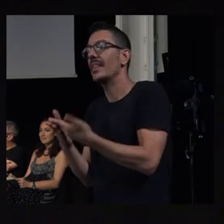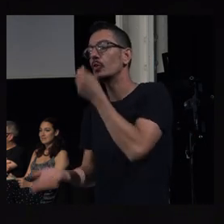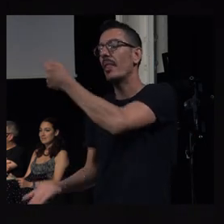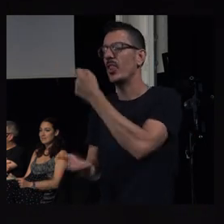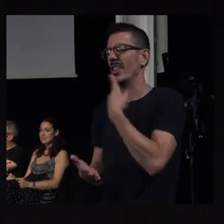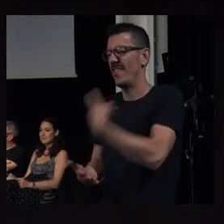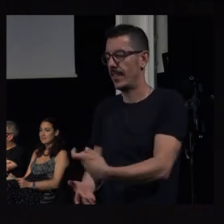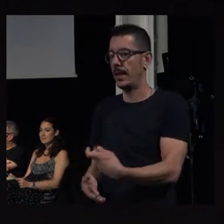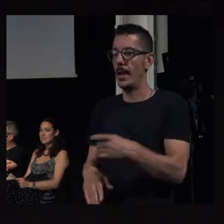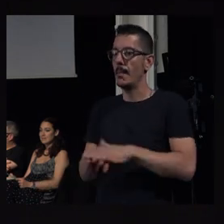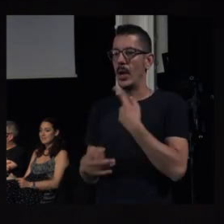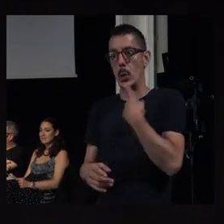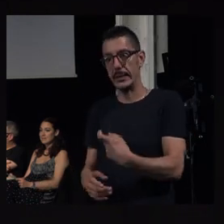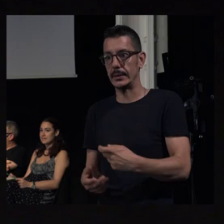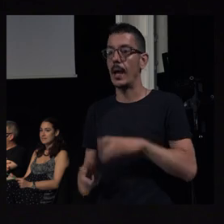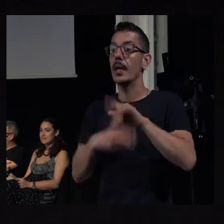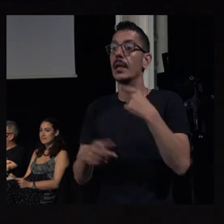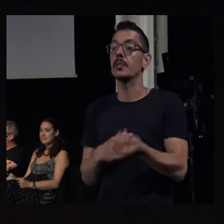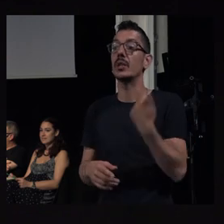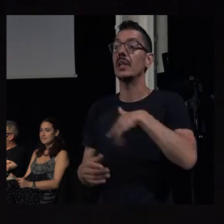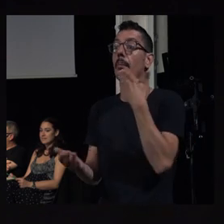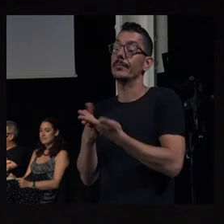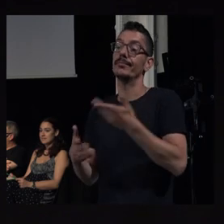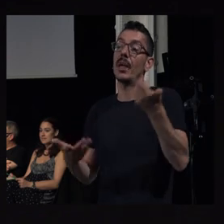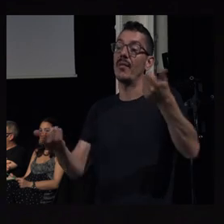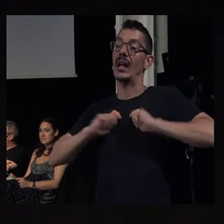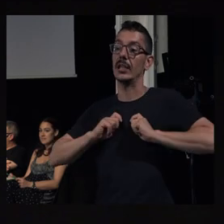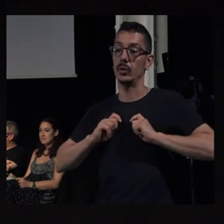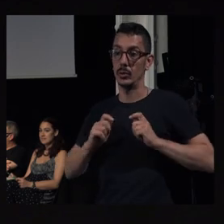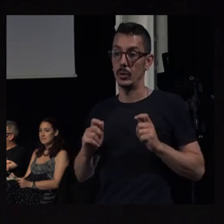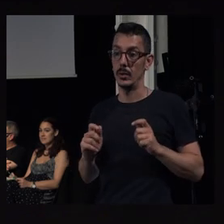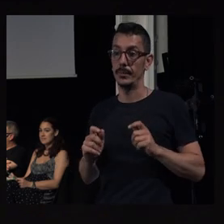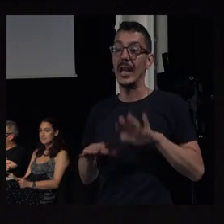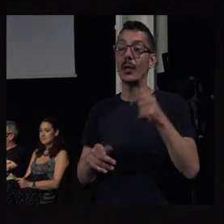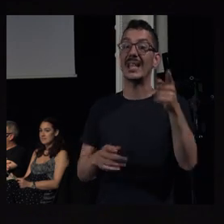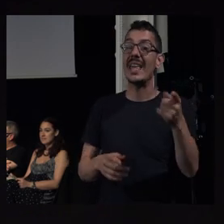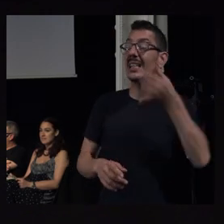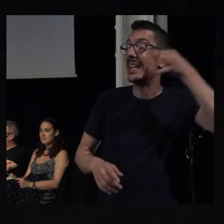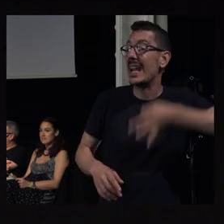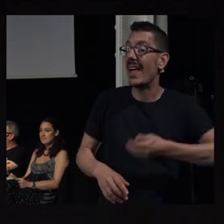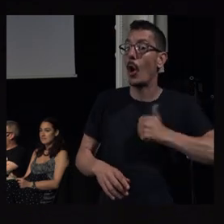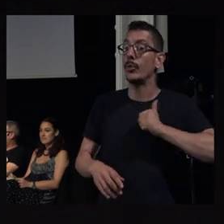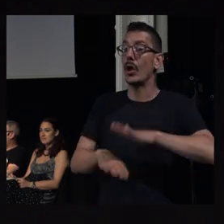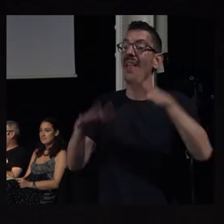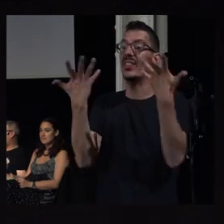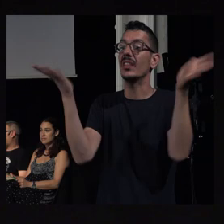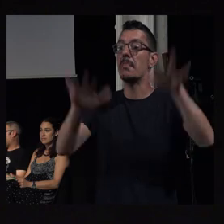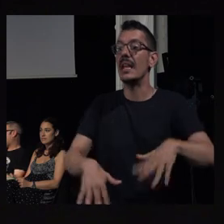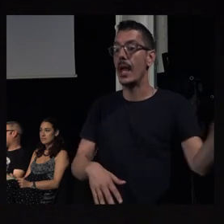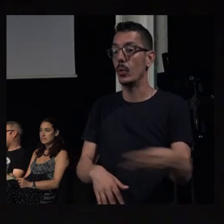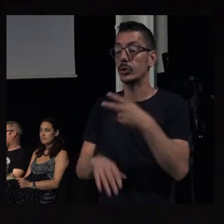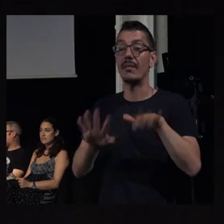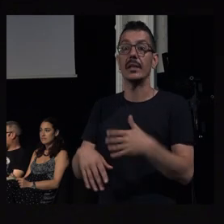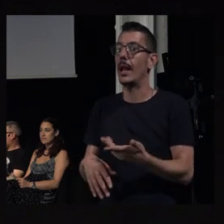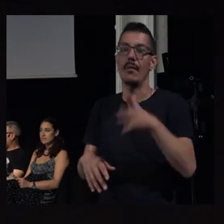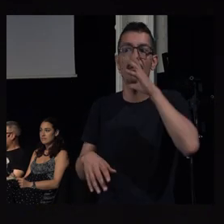veo la ayuda, veo que si ellas podrían tener 10.000 euros, solo optan por haber rellenado la ayuda a 2.000 euros por haber rellenado de aquella manera. Me